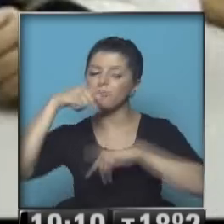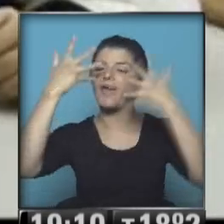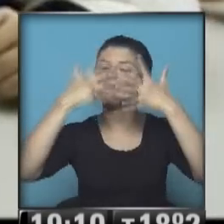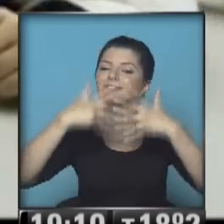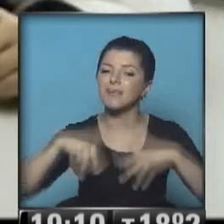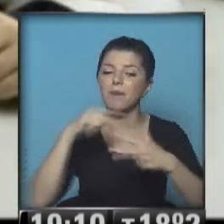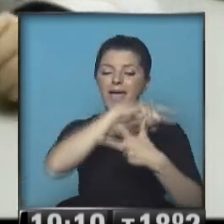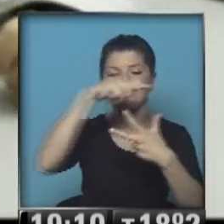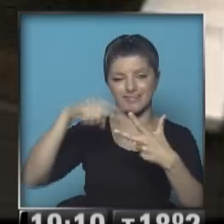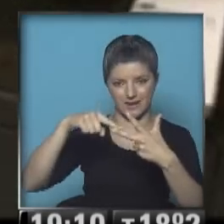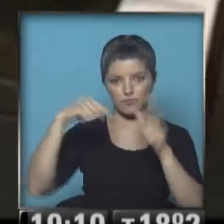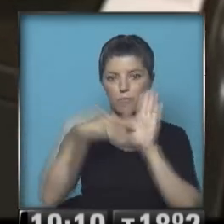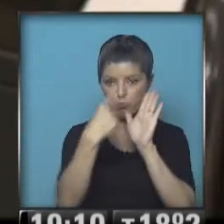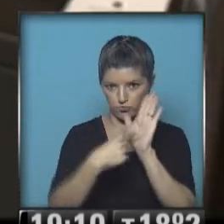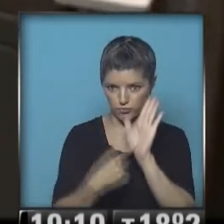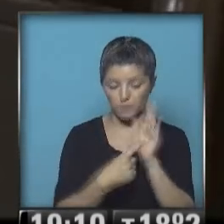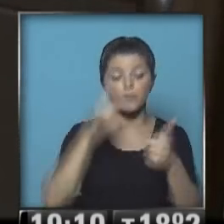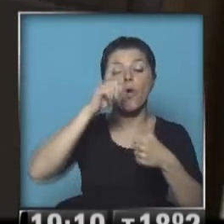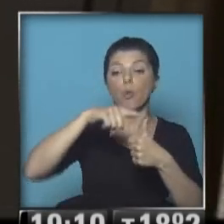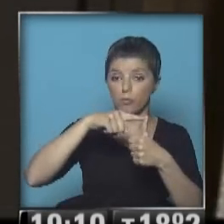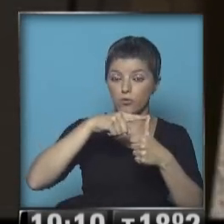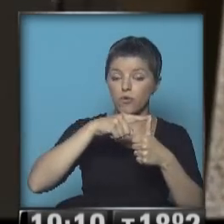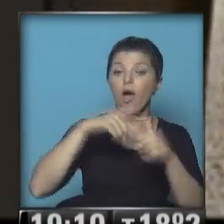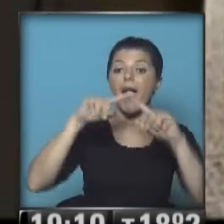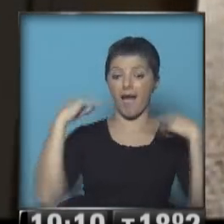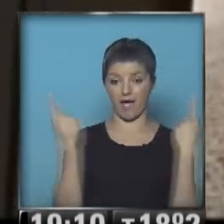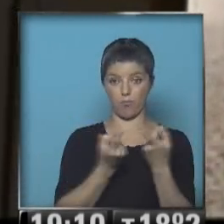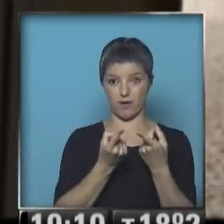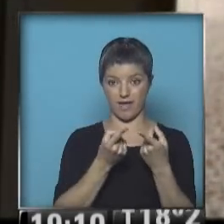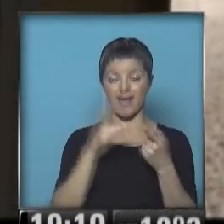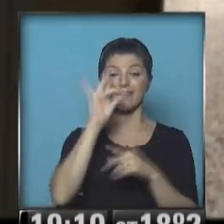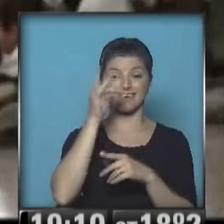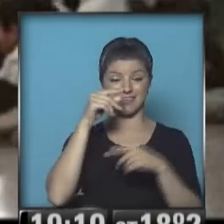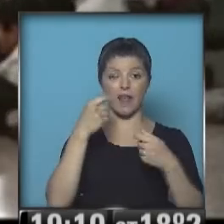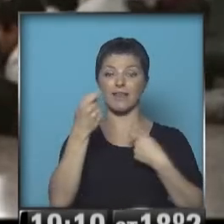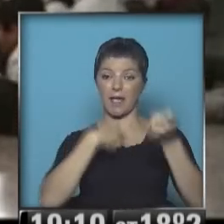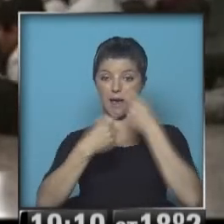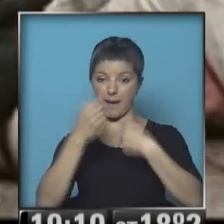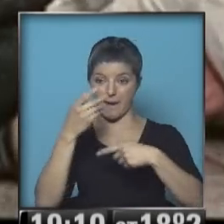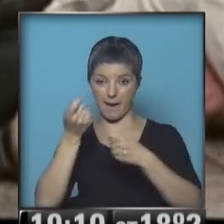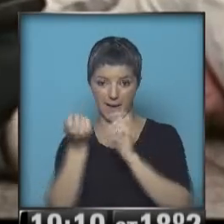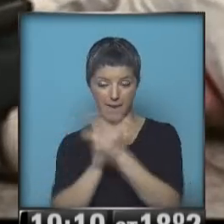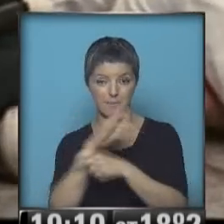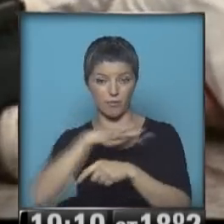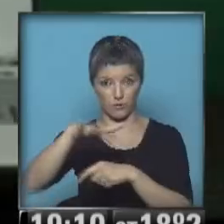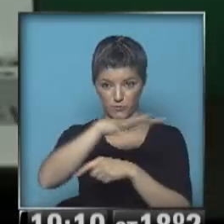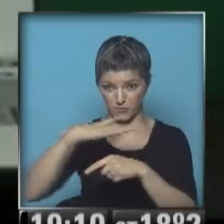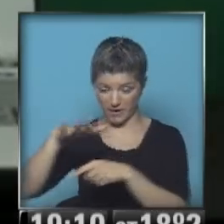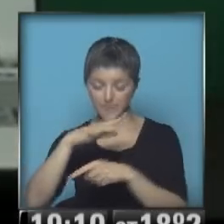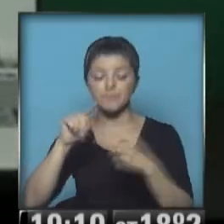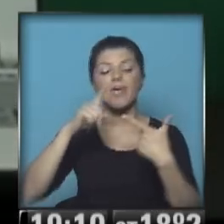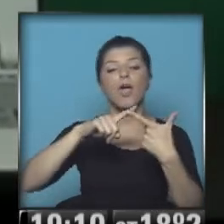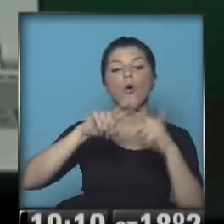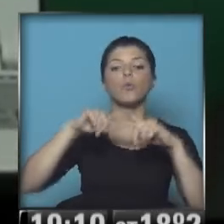en tres ejes de acción. El equipamiento con aulas digitales móviles de todas las escuelas del nivel primario. La creación de un